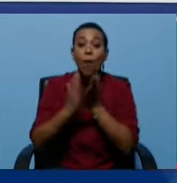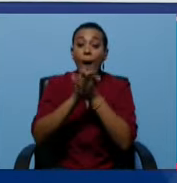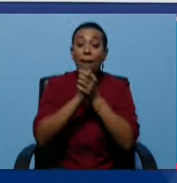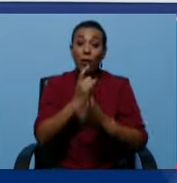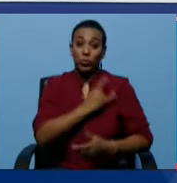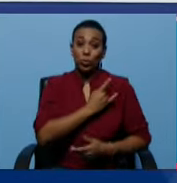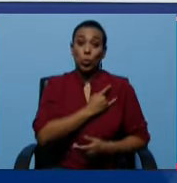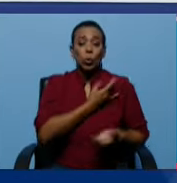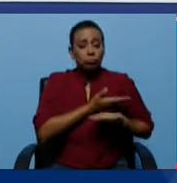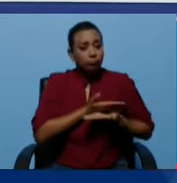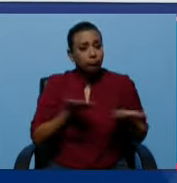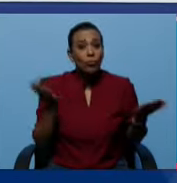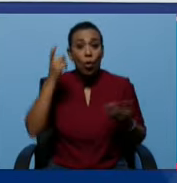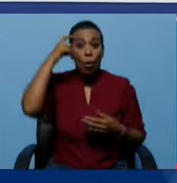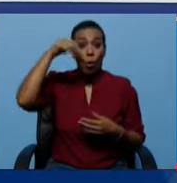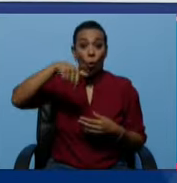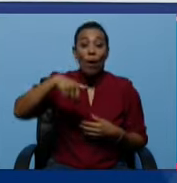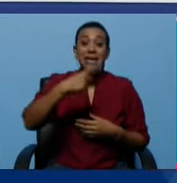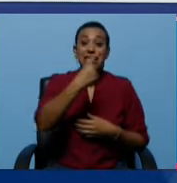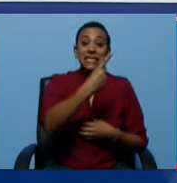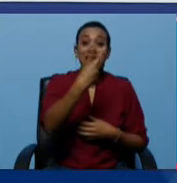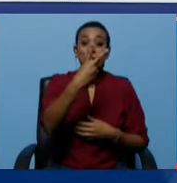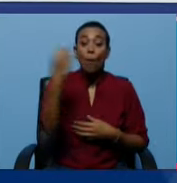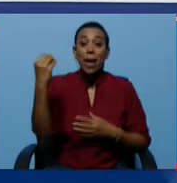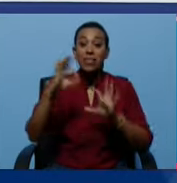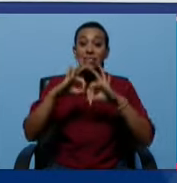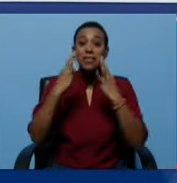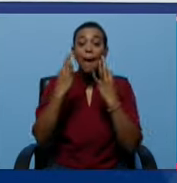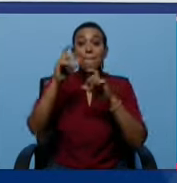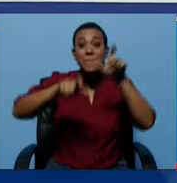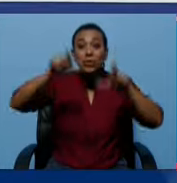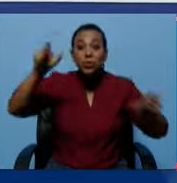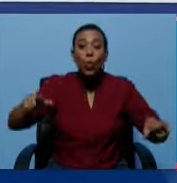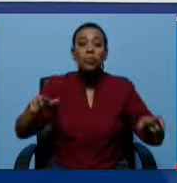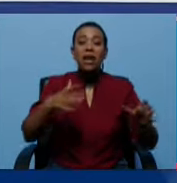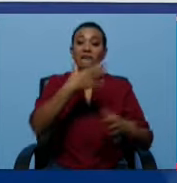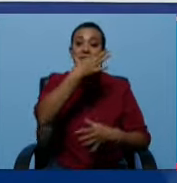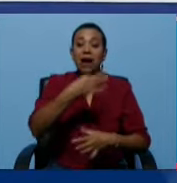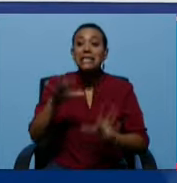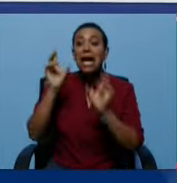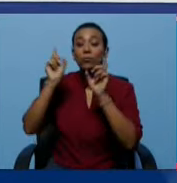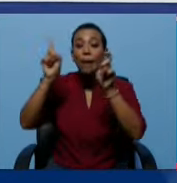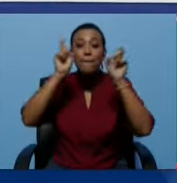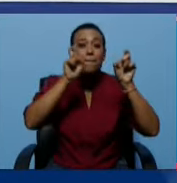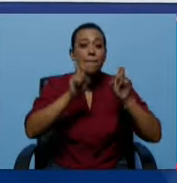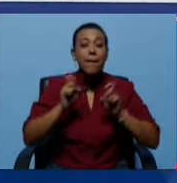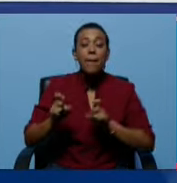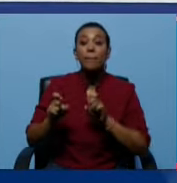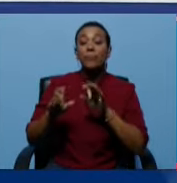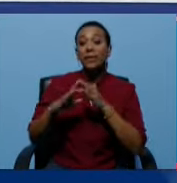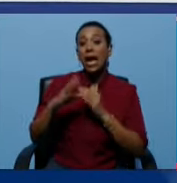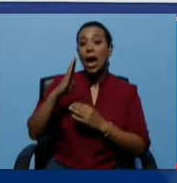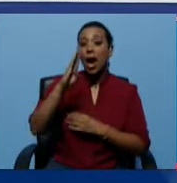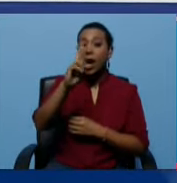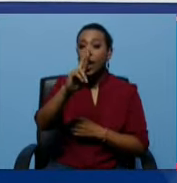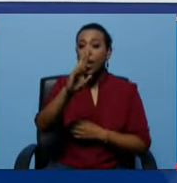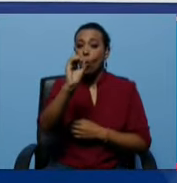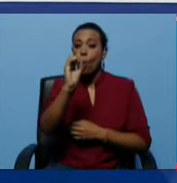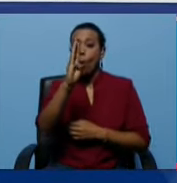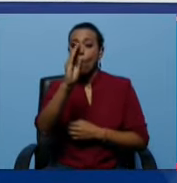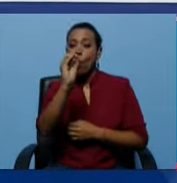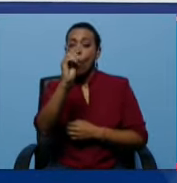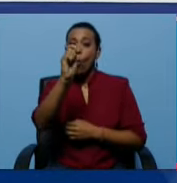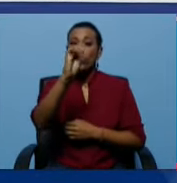estudiantes universitarios, son hoy más de 120 facilitadores y facilitadoras de los núcleos de robótica, dando oportunidad